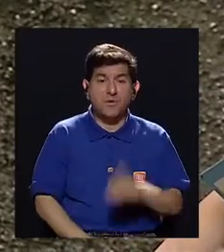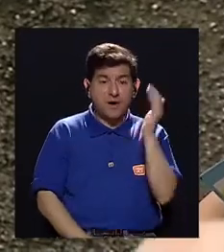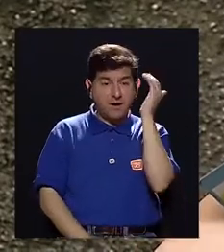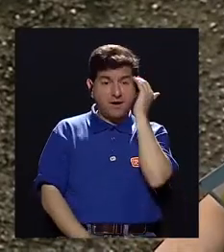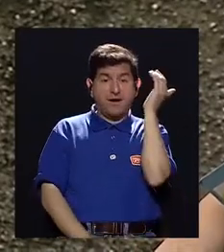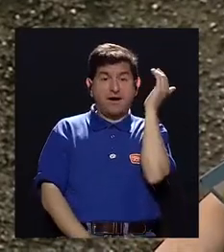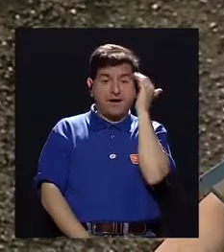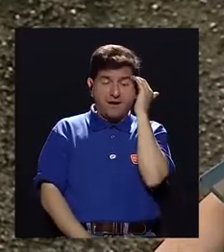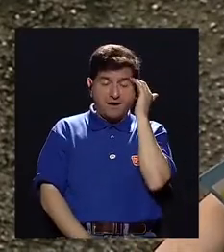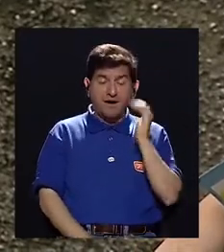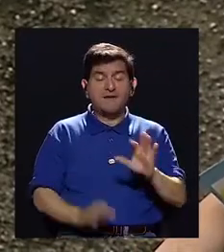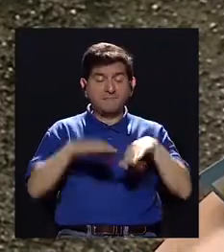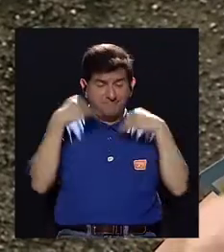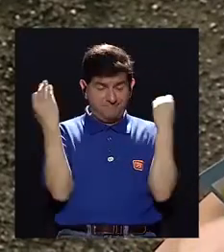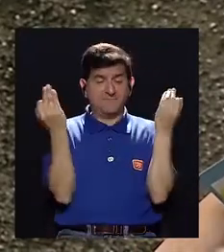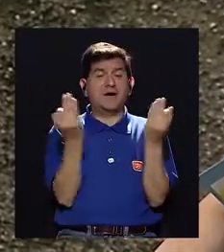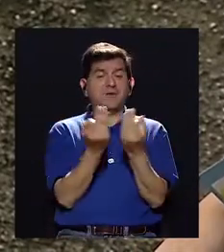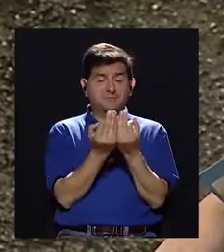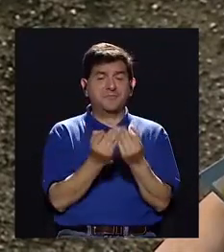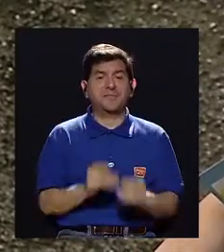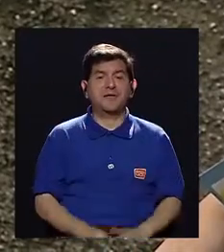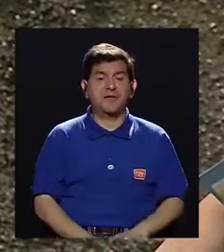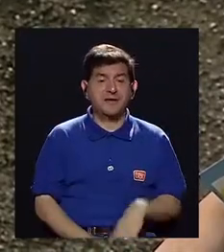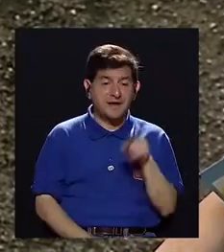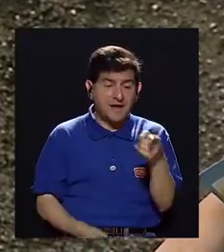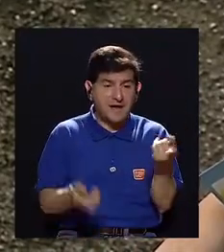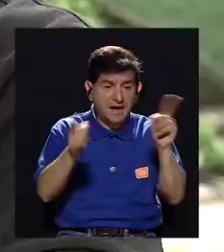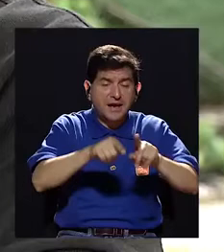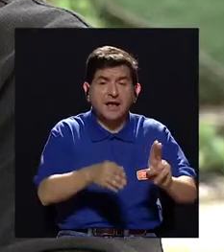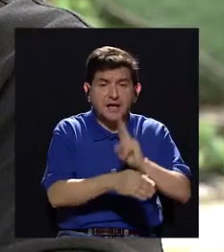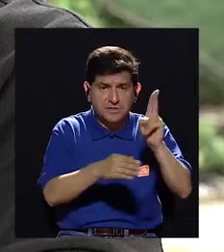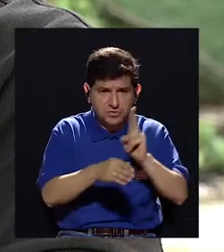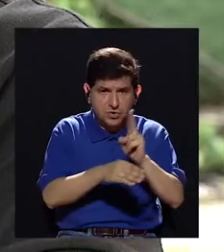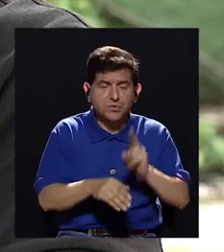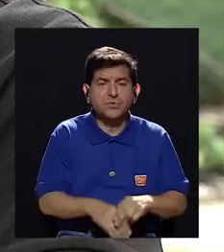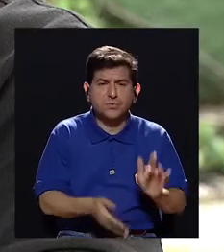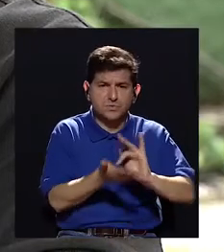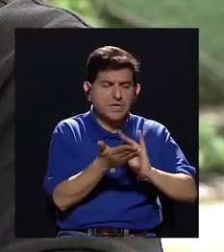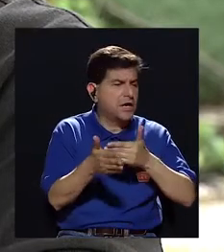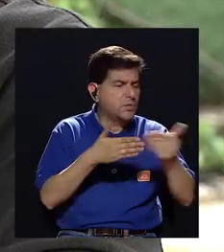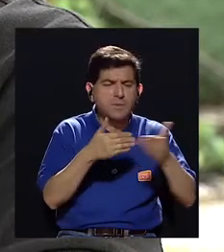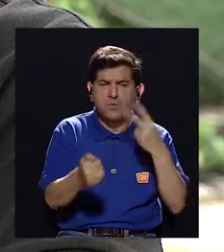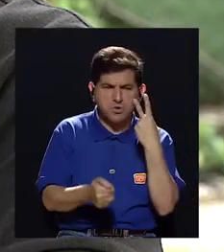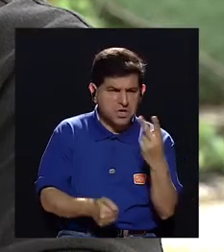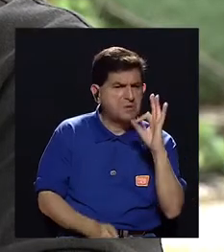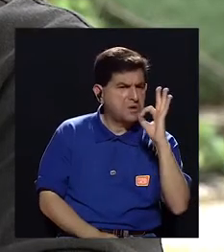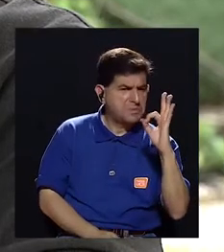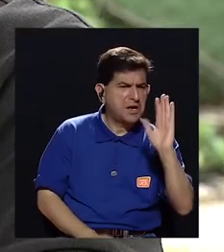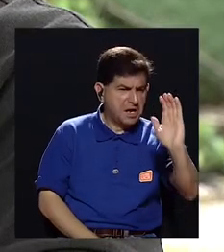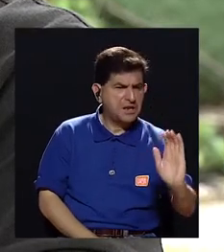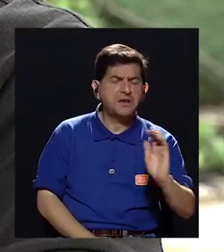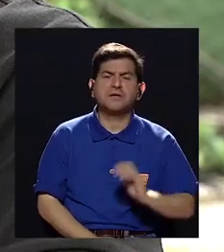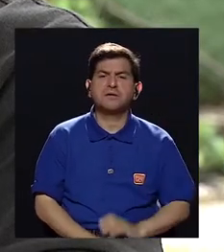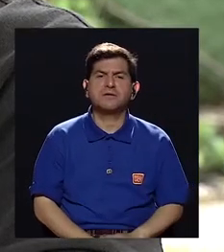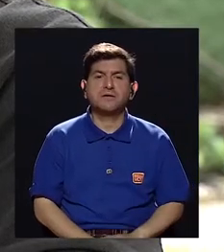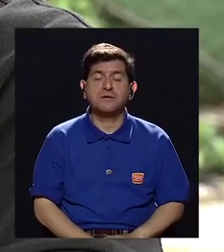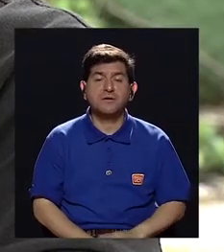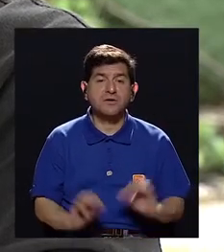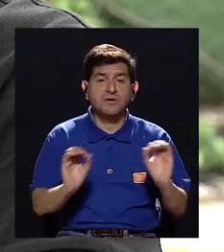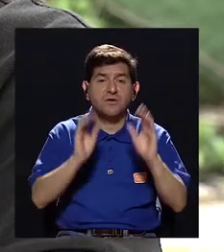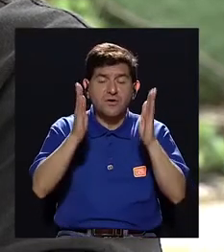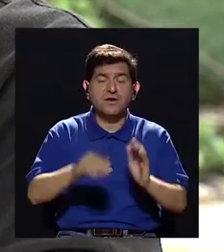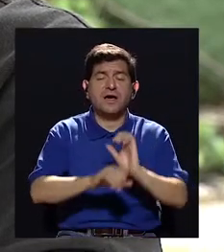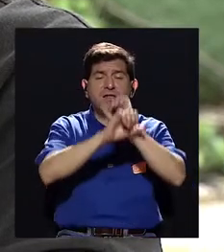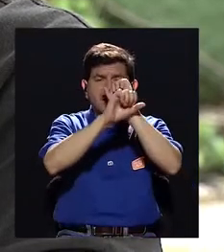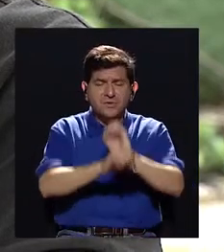que tiene o que debe desarrollar a la familia de la adherencia, de usar el medicamento aunque los vea bien. Porque bueno, vamos a ver, nadie